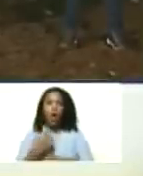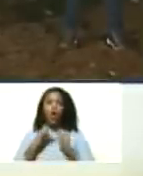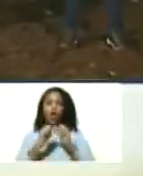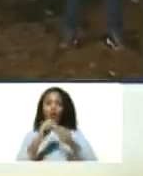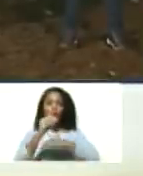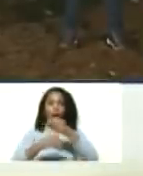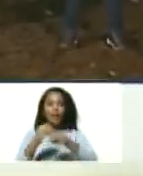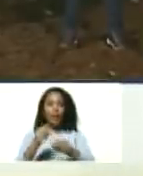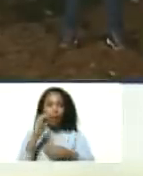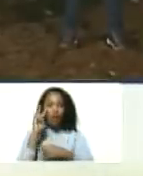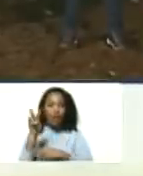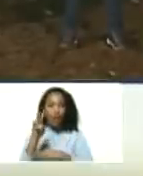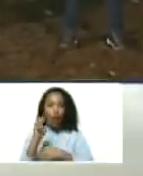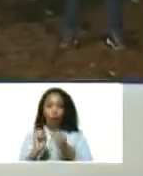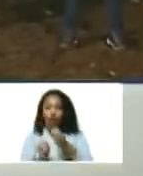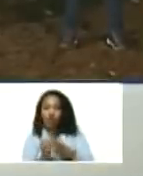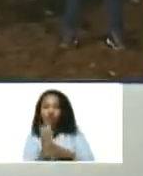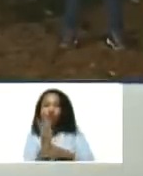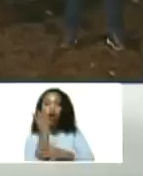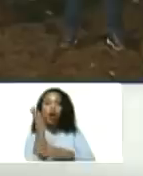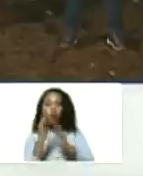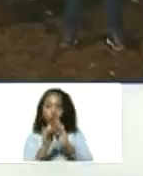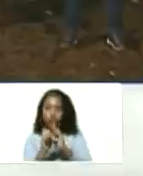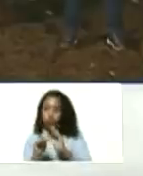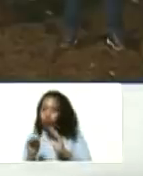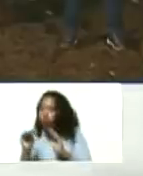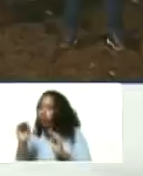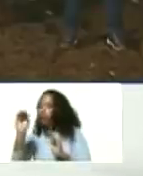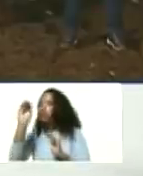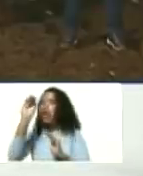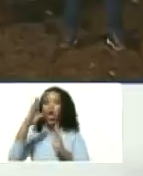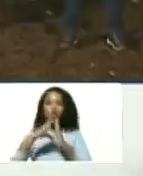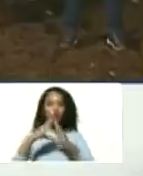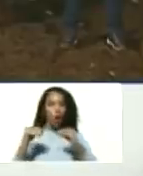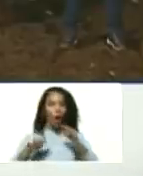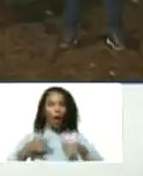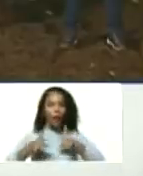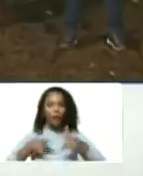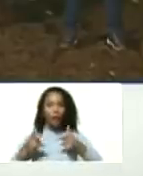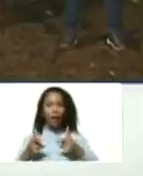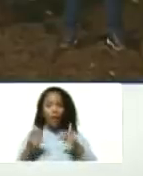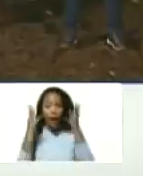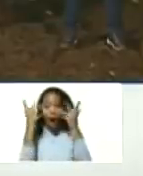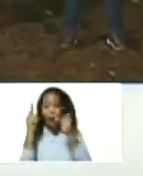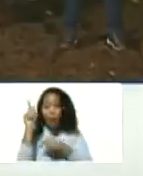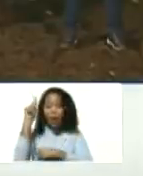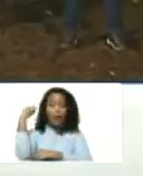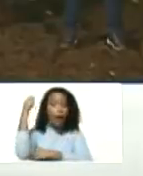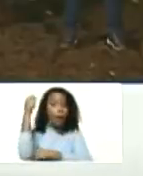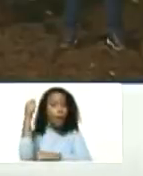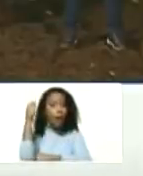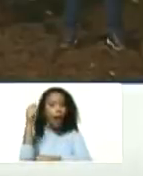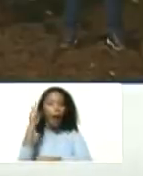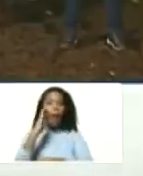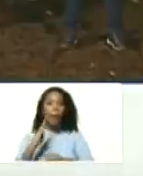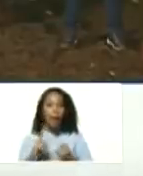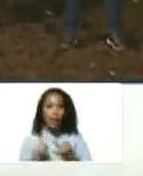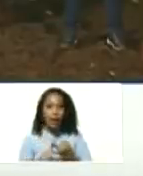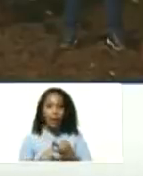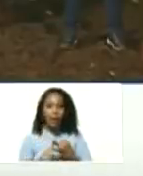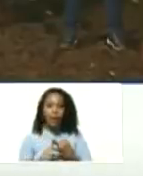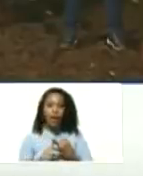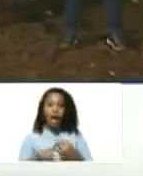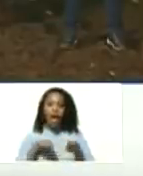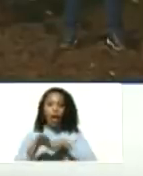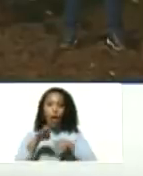florecer toda la actividad ganadera en el apuro en barinas en